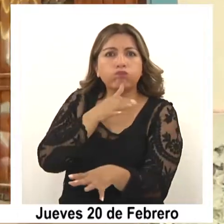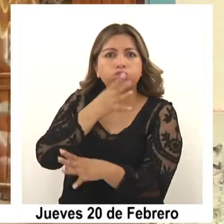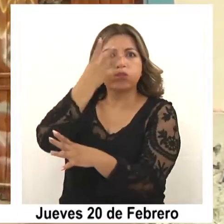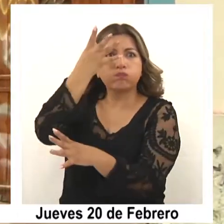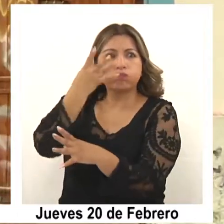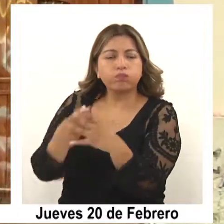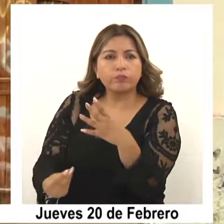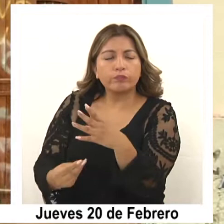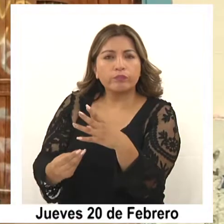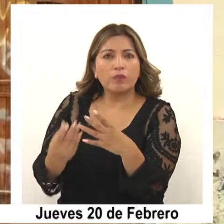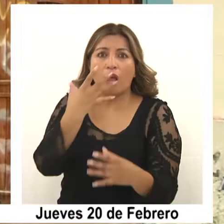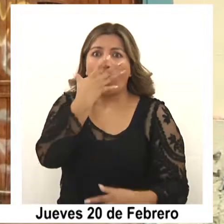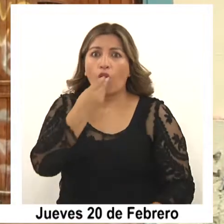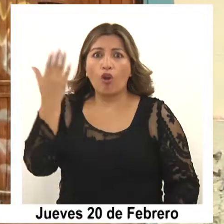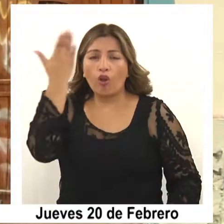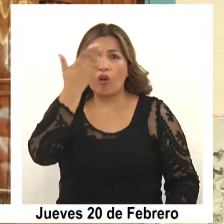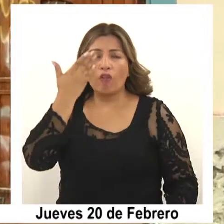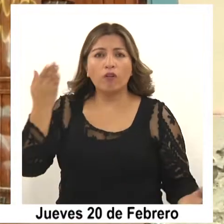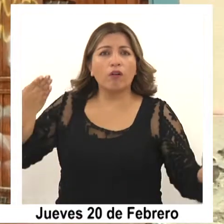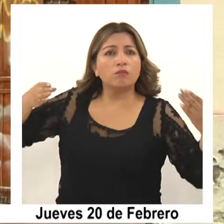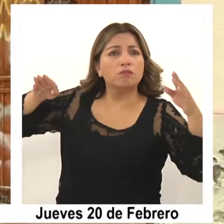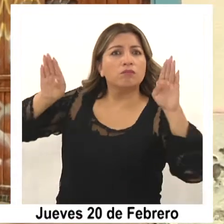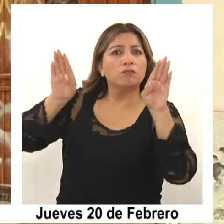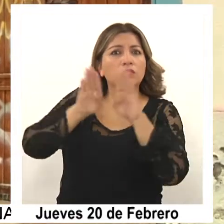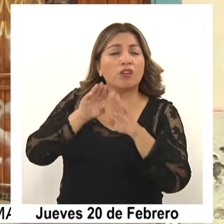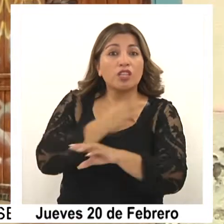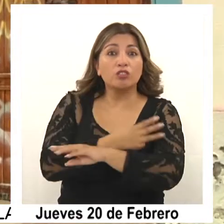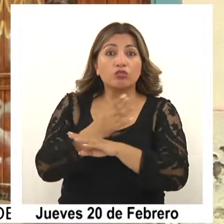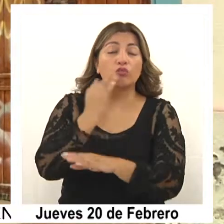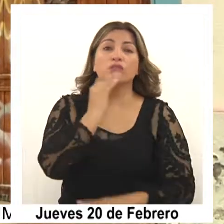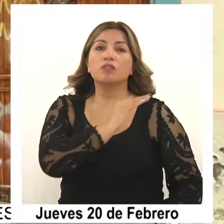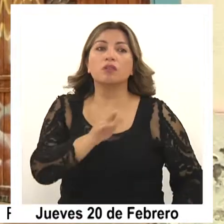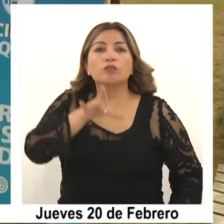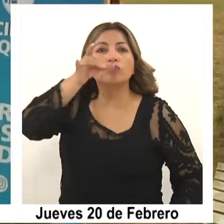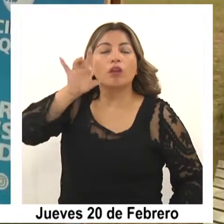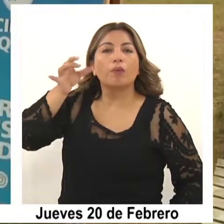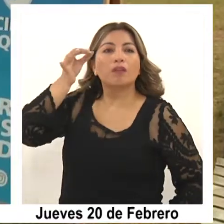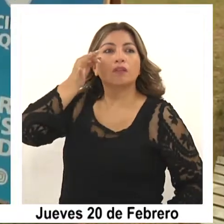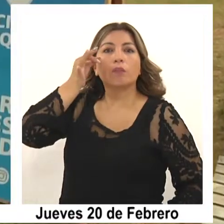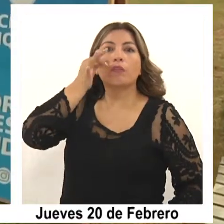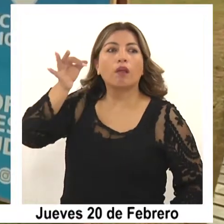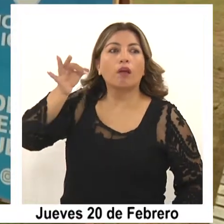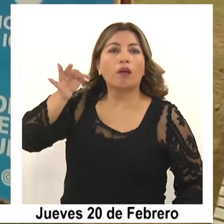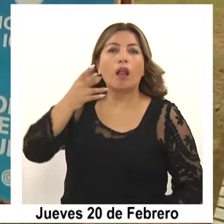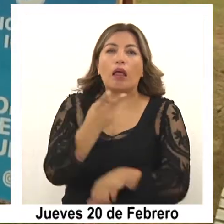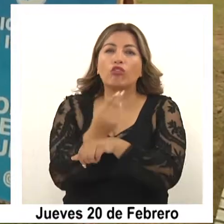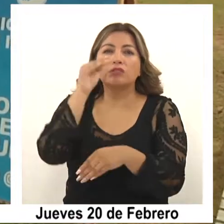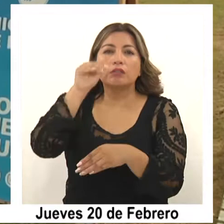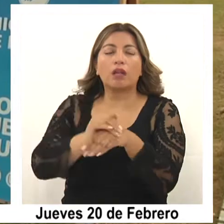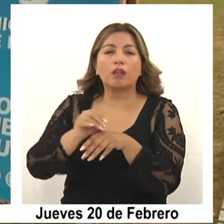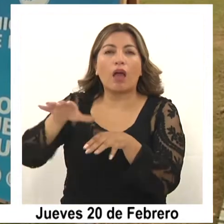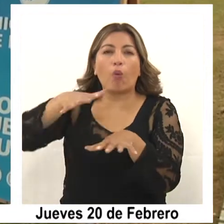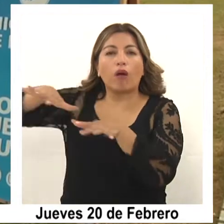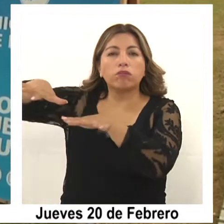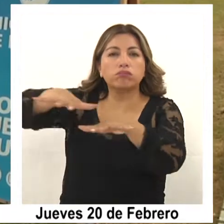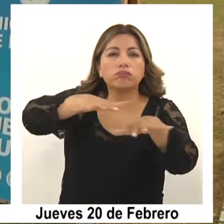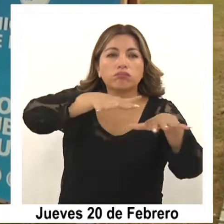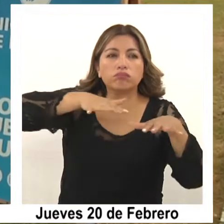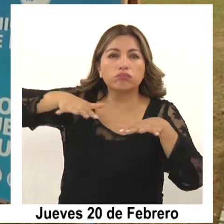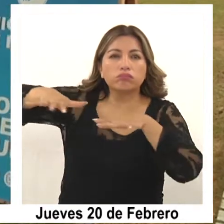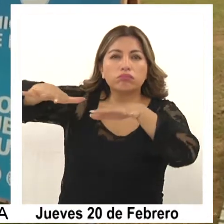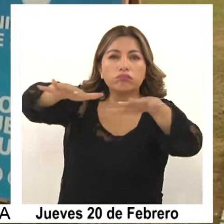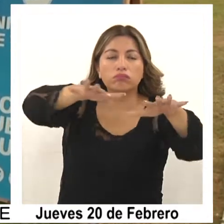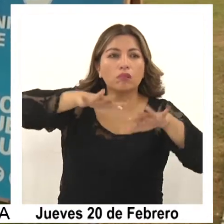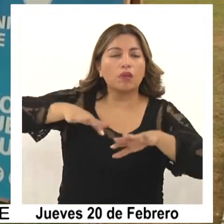El tesoro de los lobos está cerrado, donde había show infantiles y solo se aprecia riego al mediodía. Quienes allí